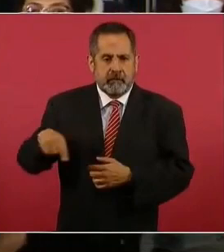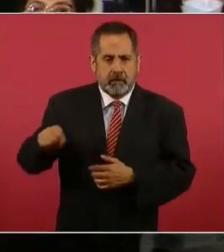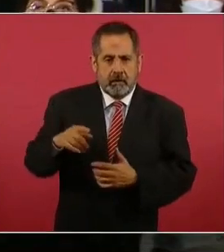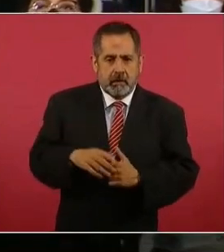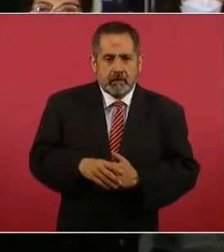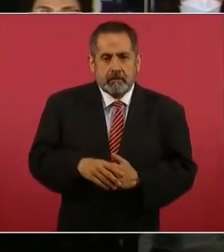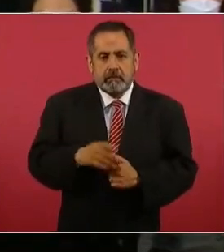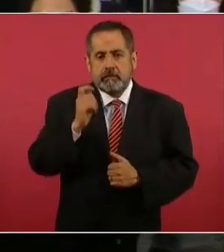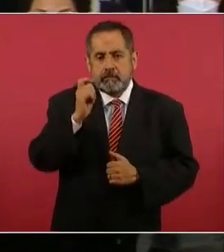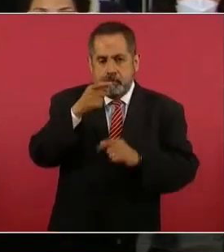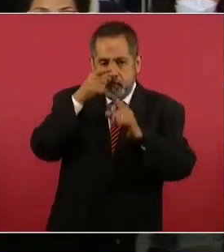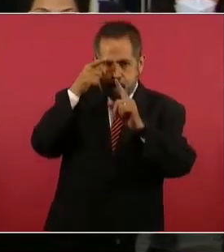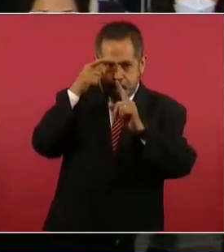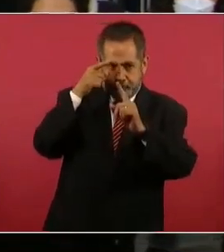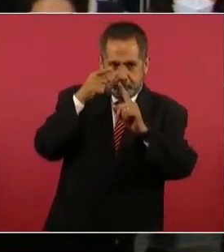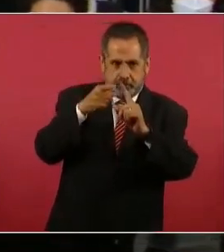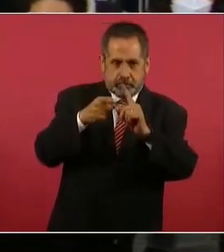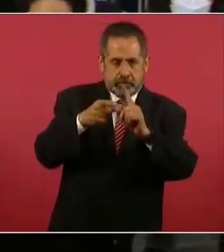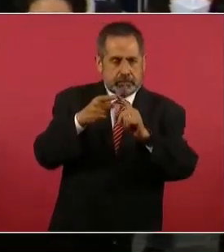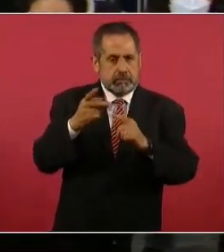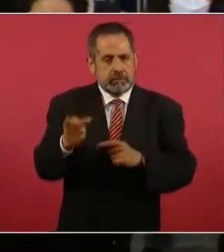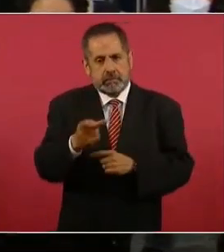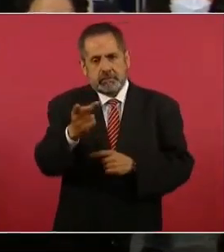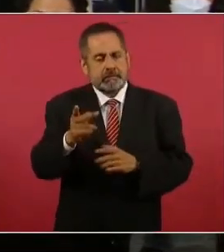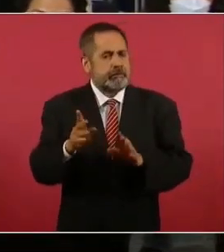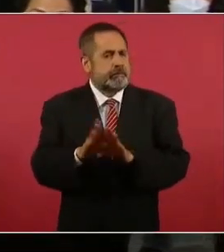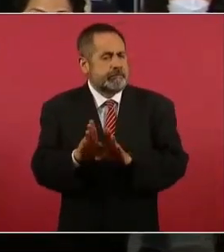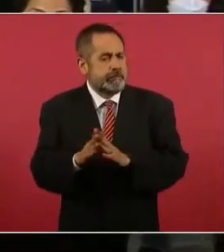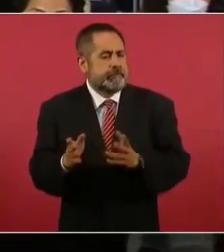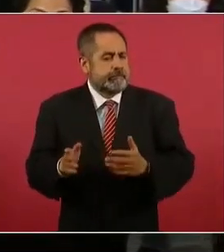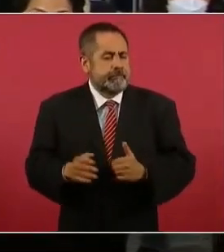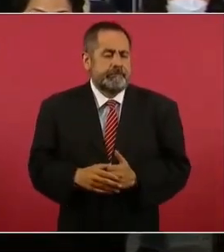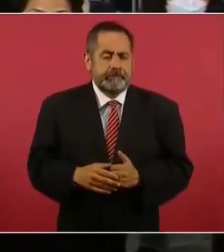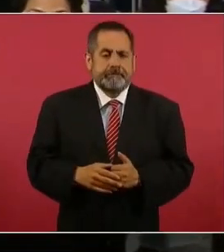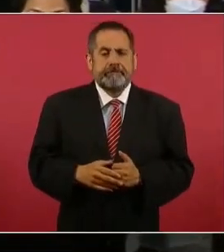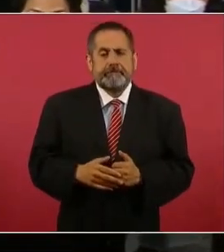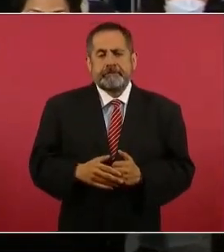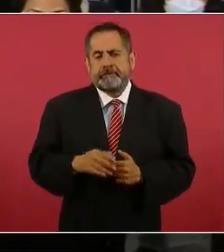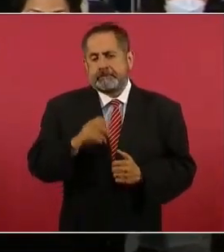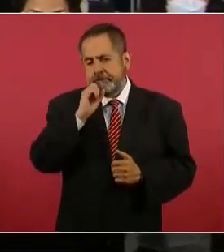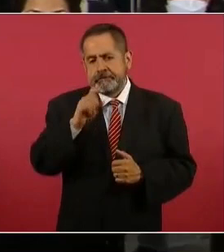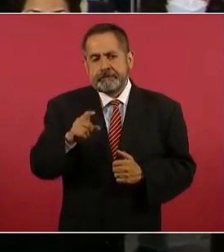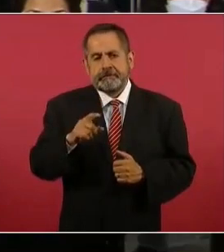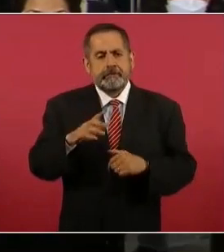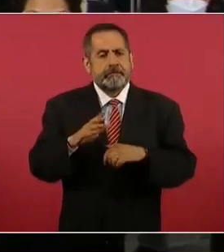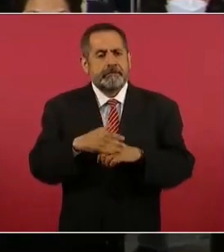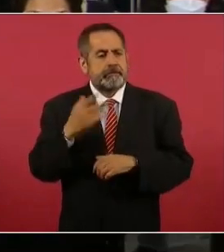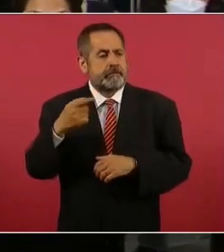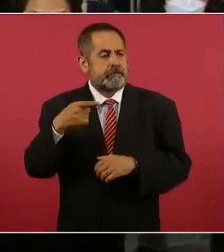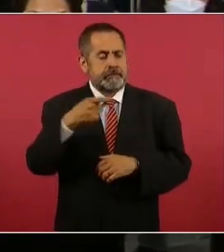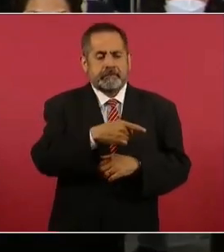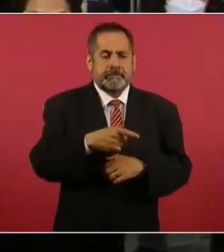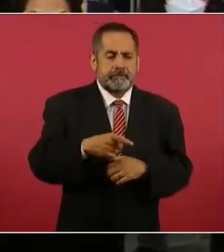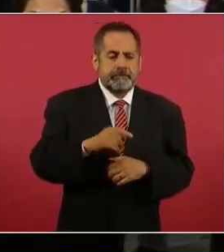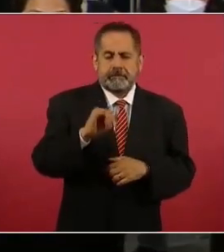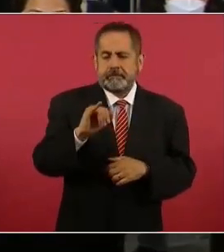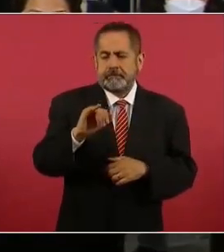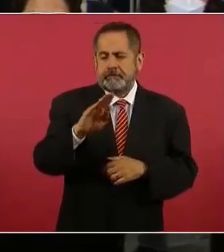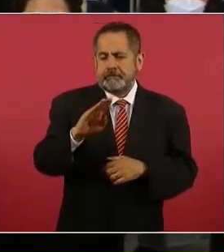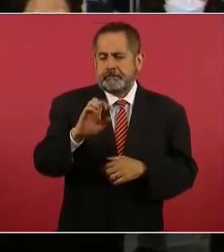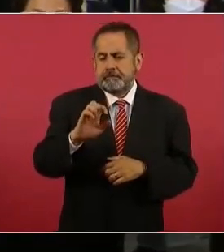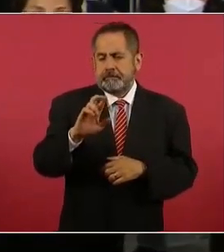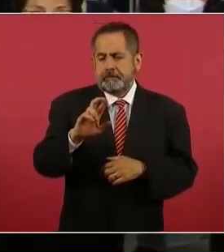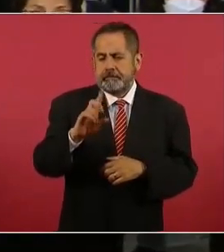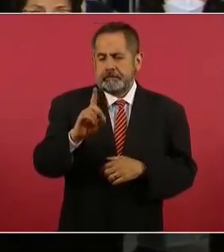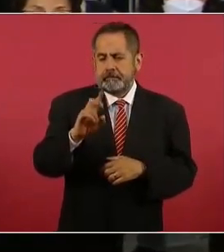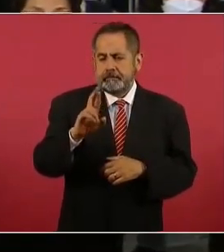Entonces, esa es la pregunta. ¿Y por qué una planta de Iberdrola que estaban